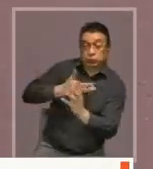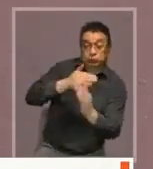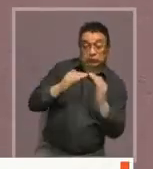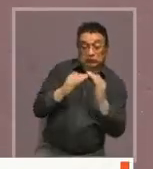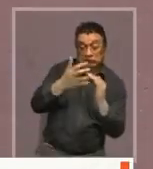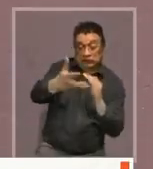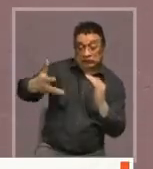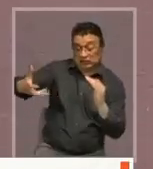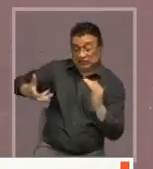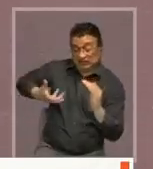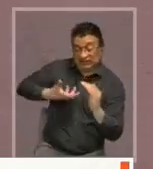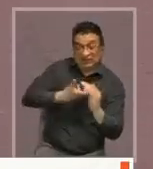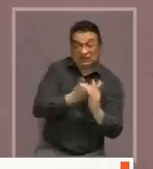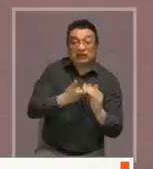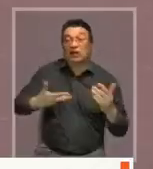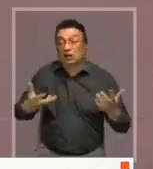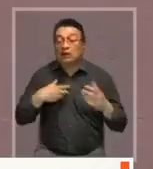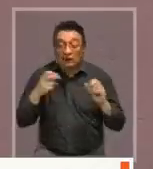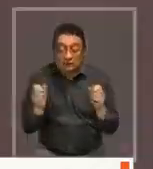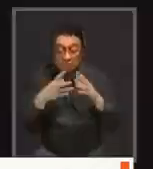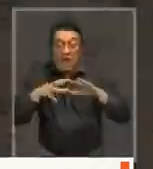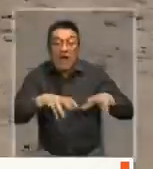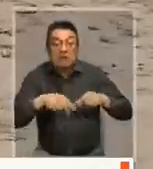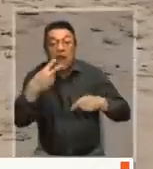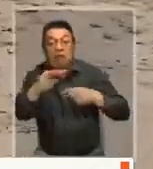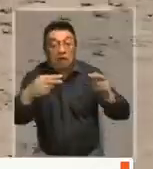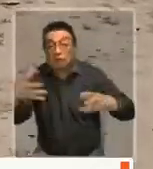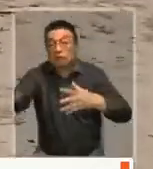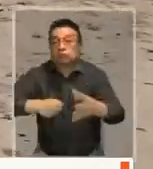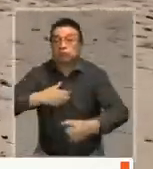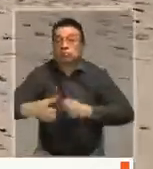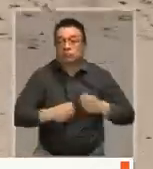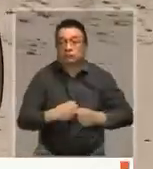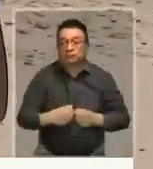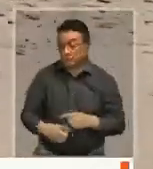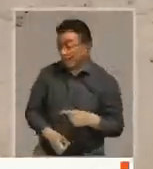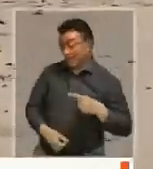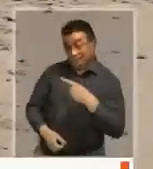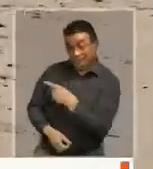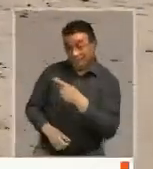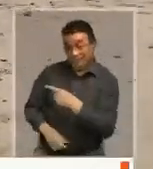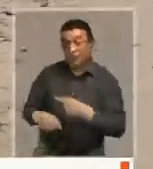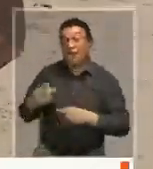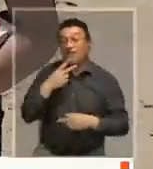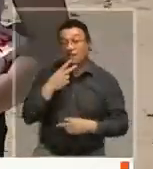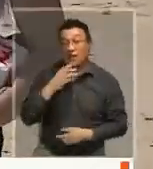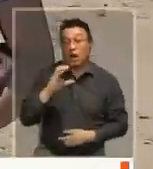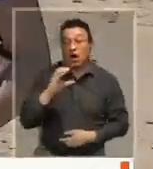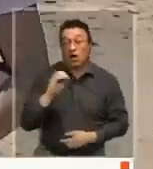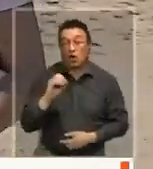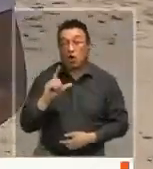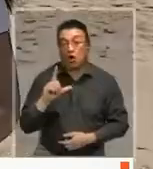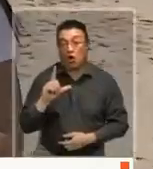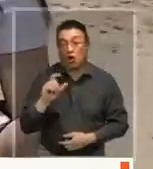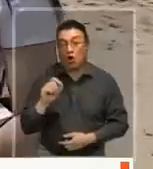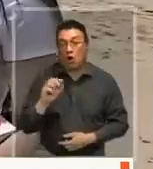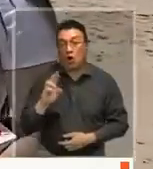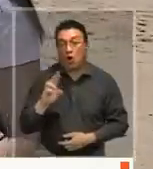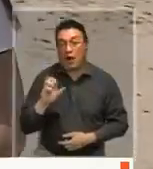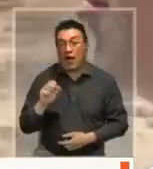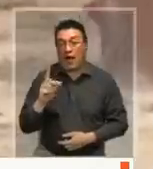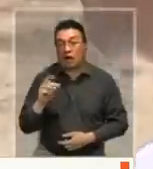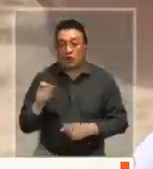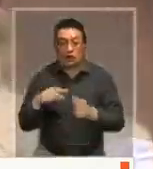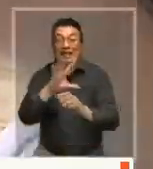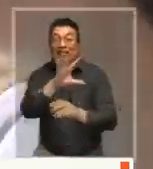más que tuvimos fue salvando como animalitos de la gente. María Arcila vive en el campamento El Colorado. Junto a ella, más de 500 familias.